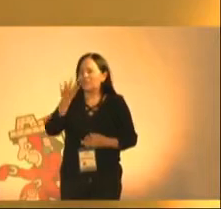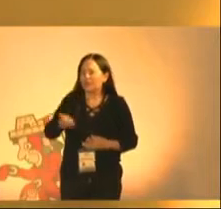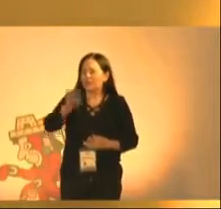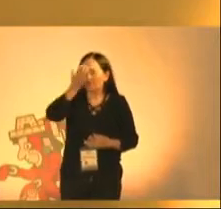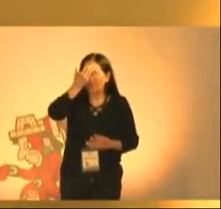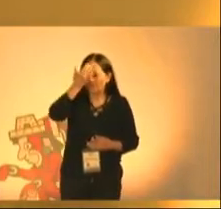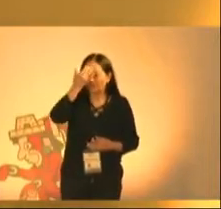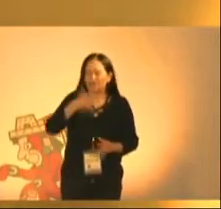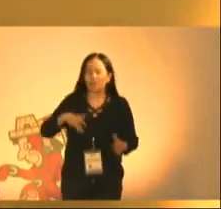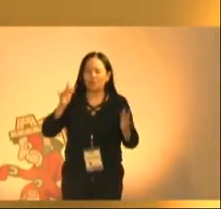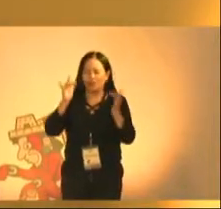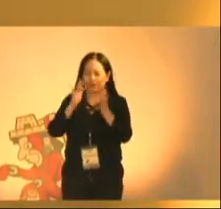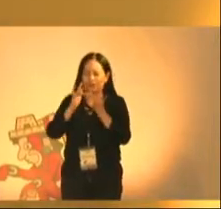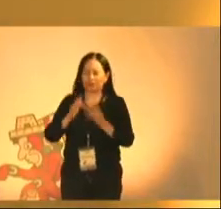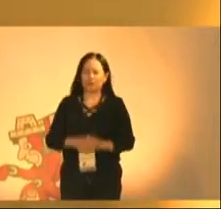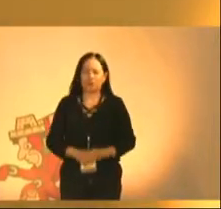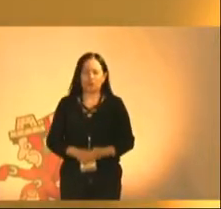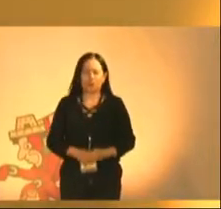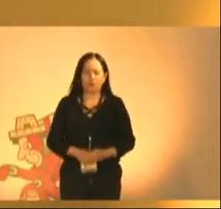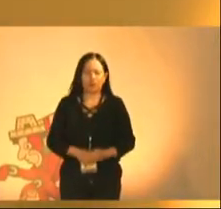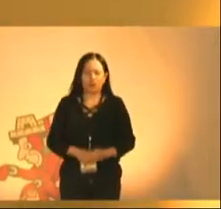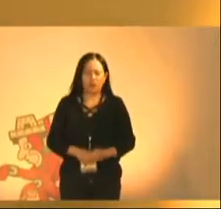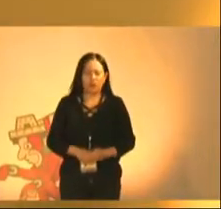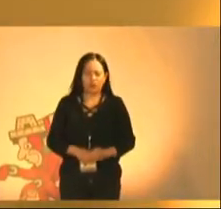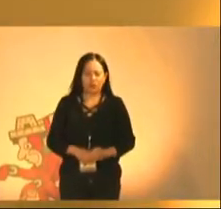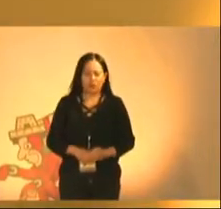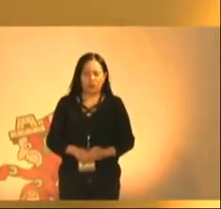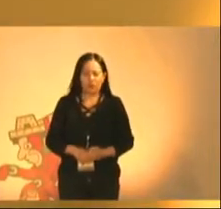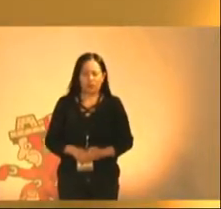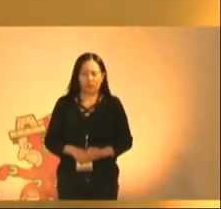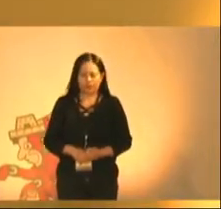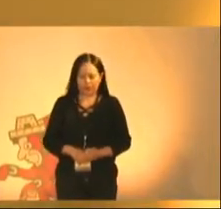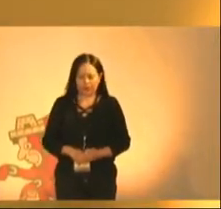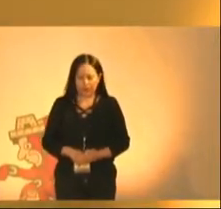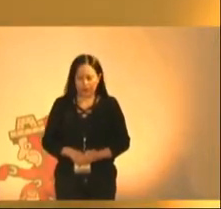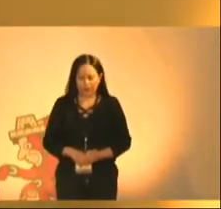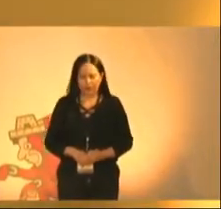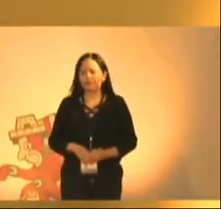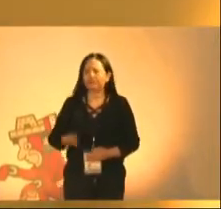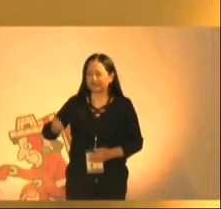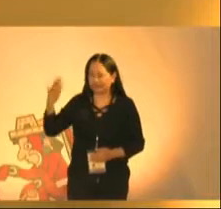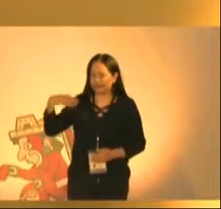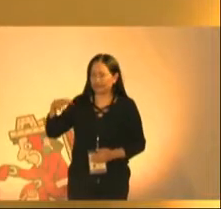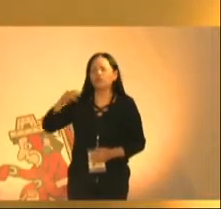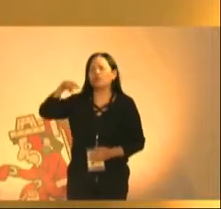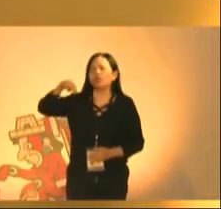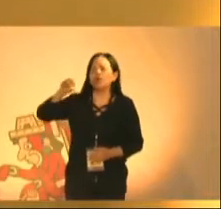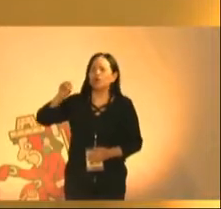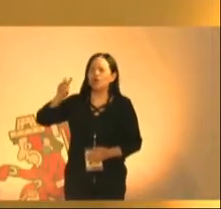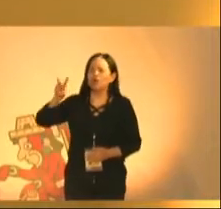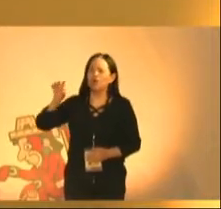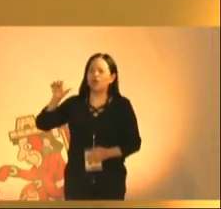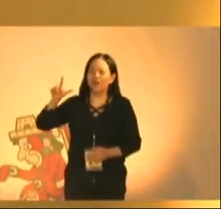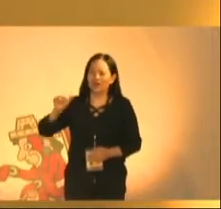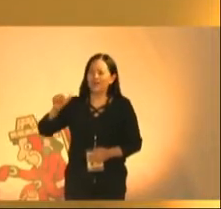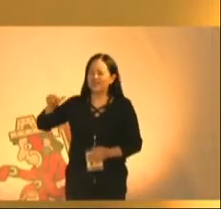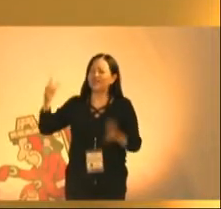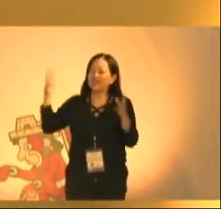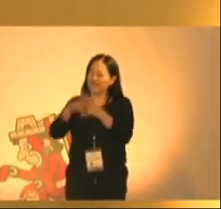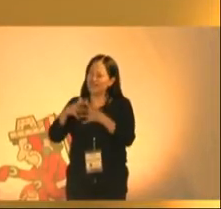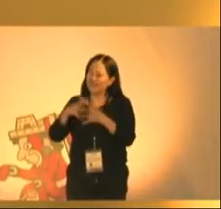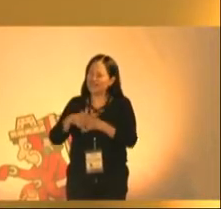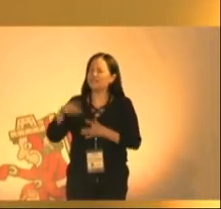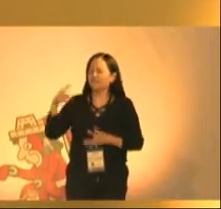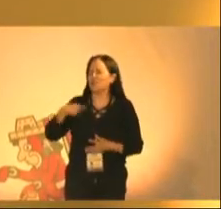reconectar tiene las virtudes de una novela de batalla a mí me gusta mucho las